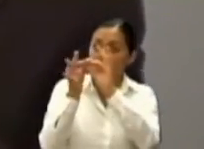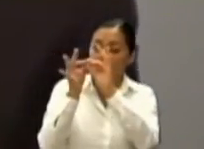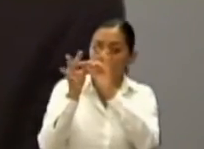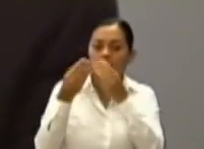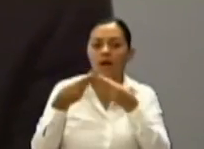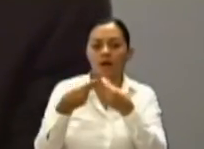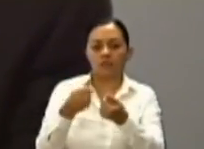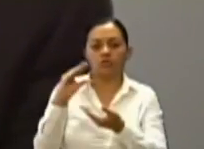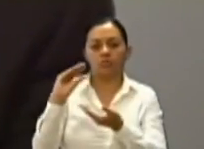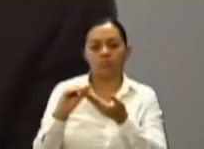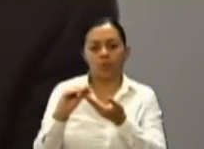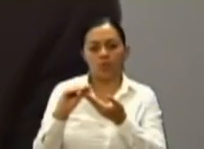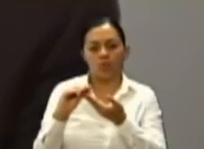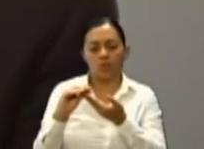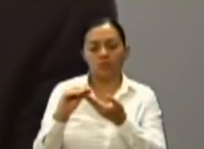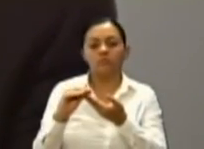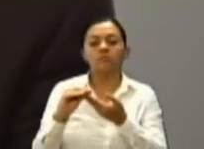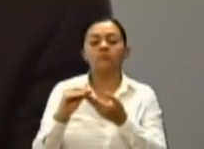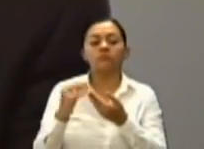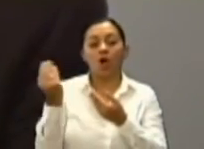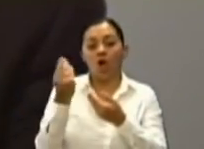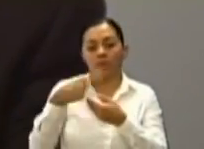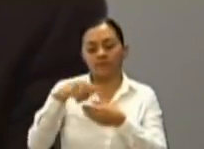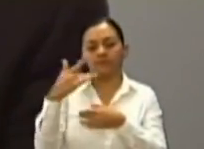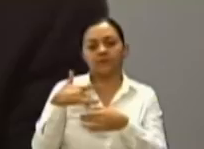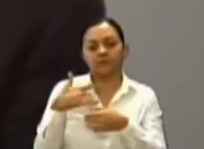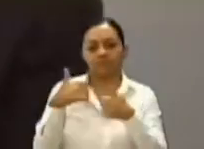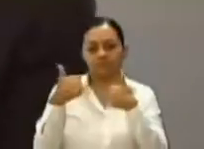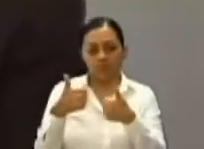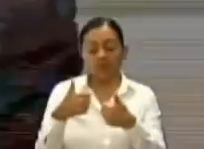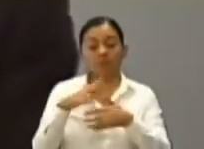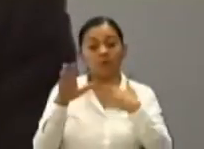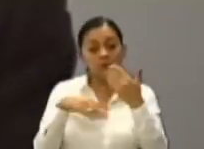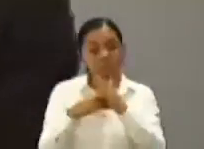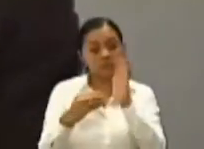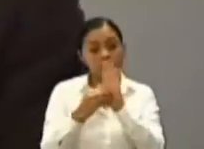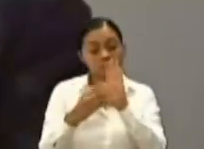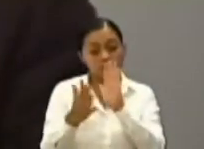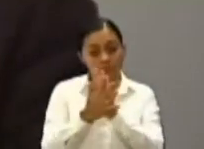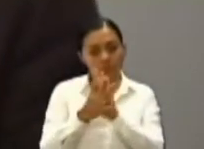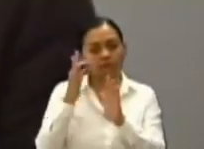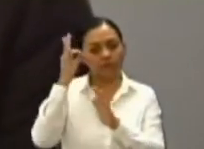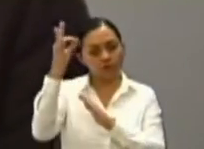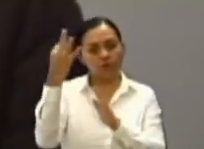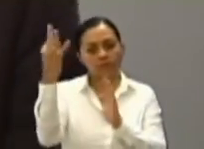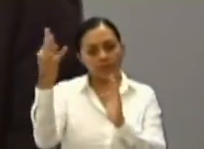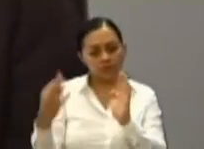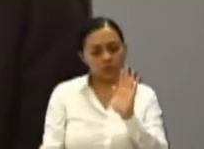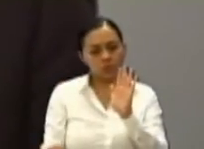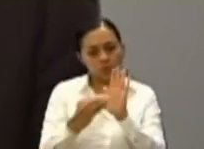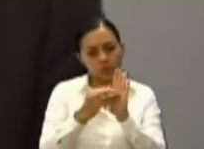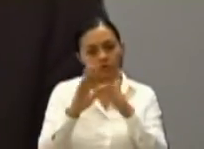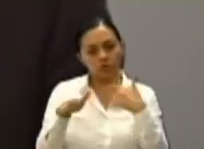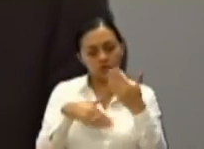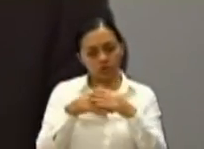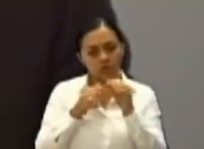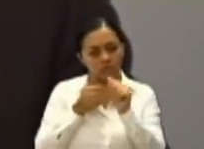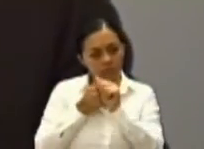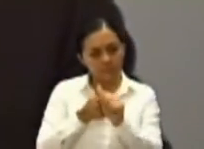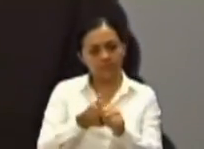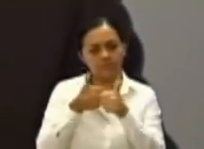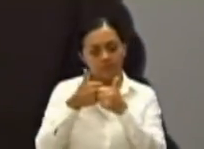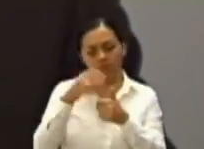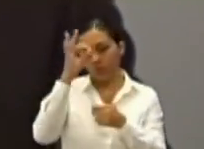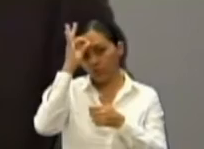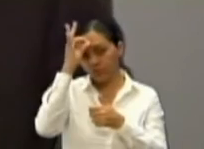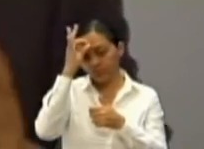y los chicos siempre tienen adecuados estándares ojalá que entendamos esto para que de hoy en adelante siempre se ve adecuado mantenimiento a